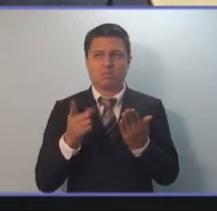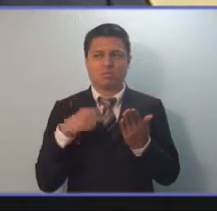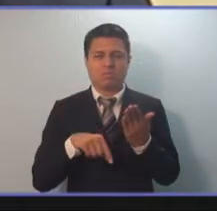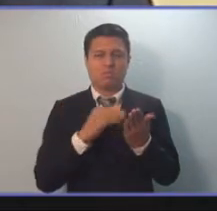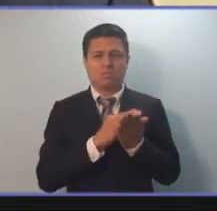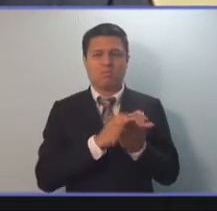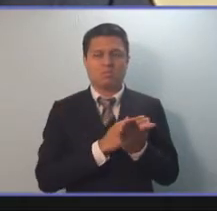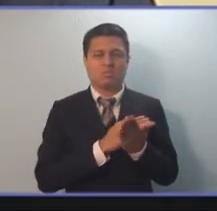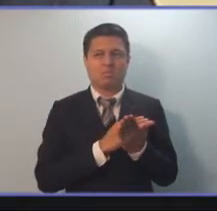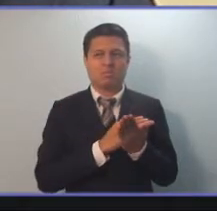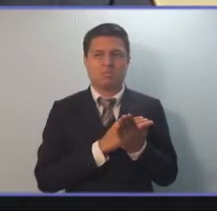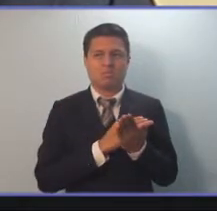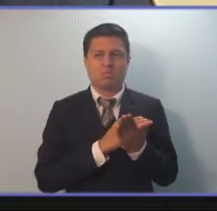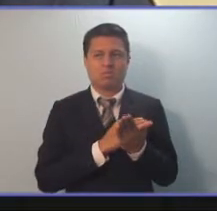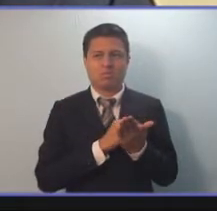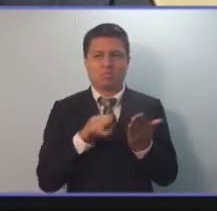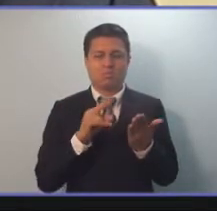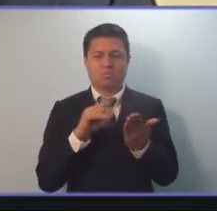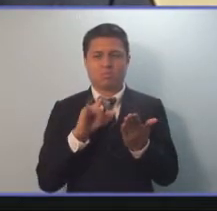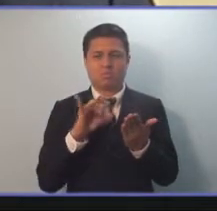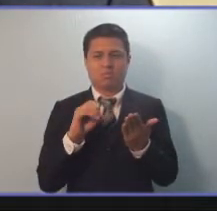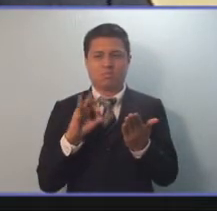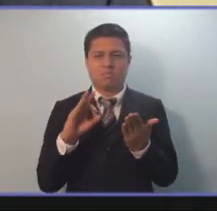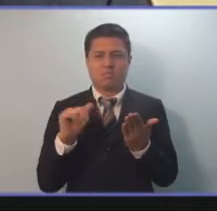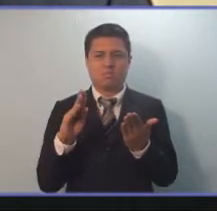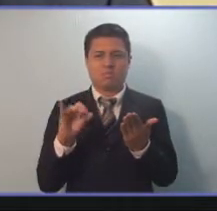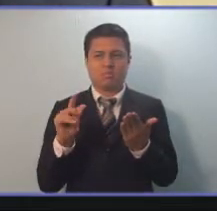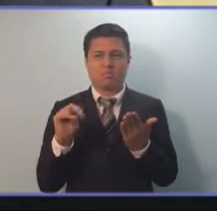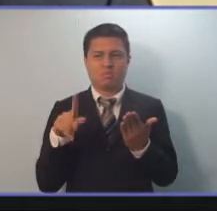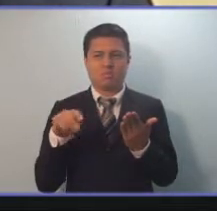ausente. Julio César Fabián Pérez,